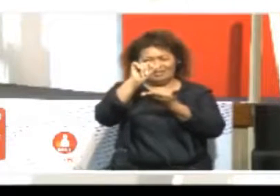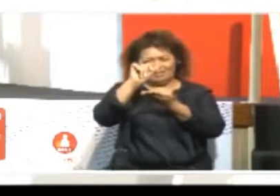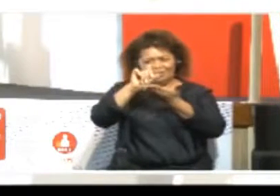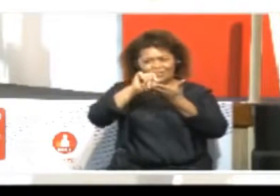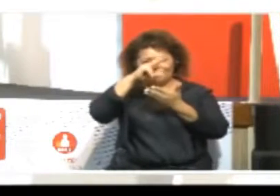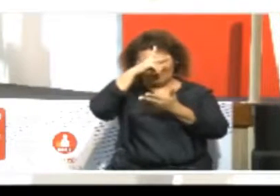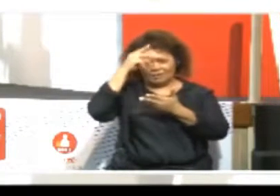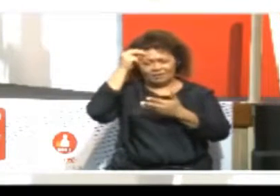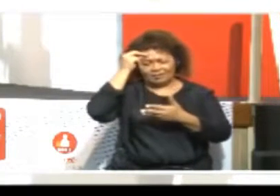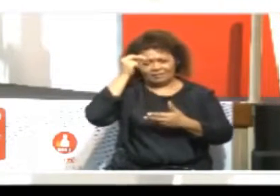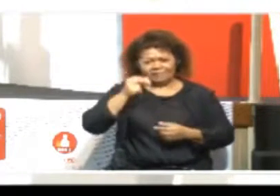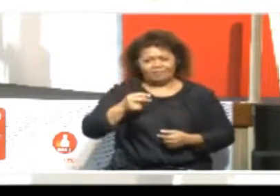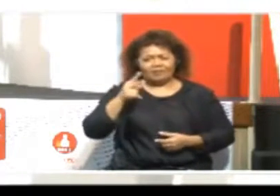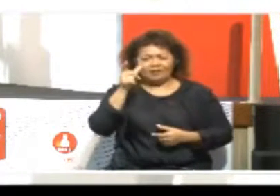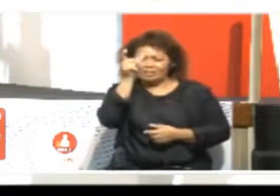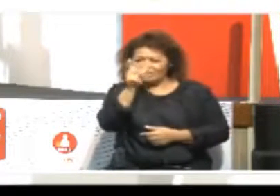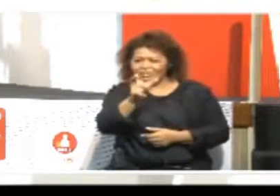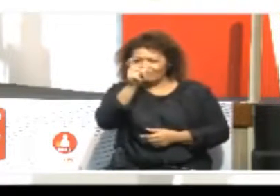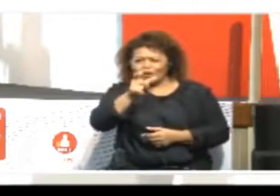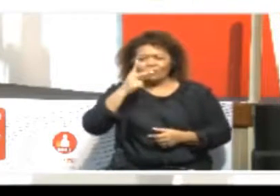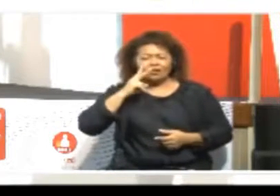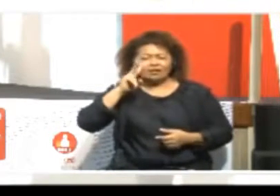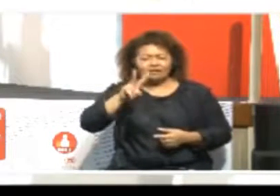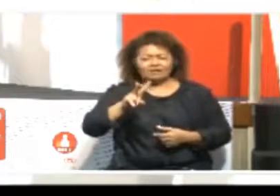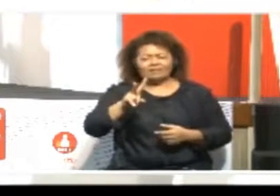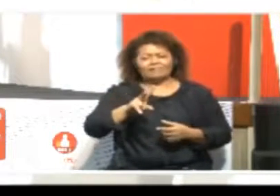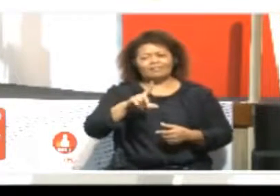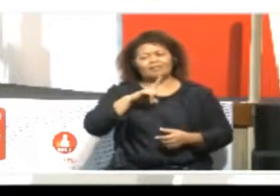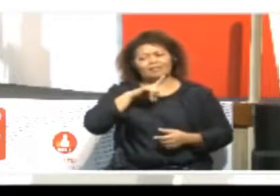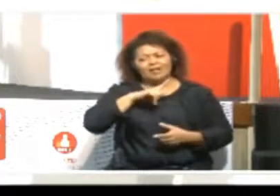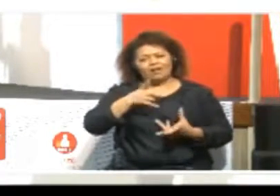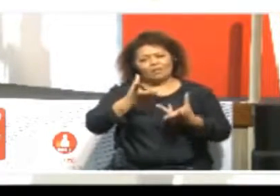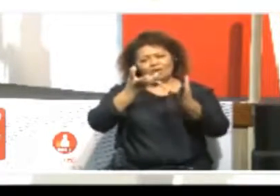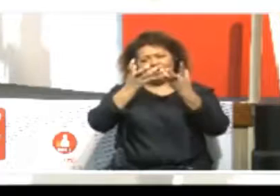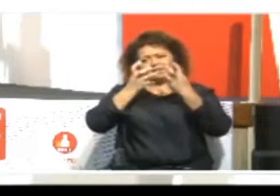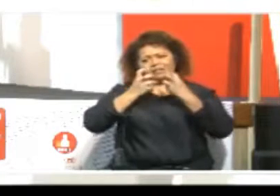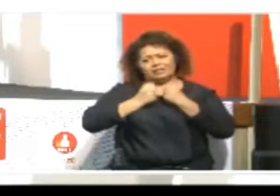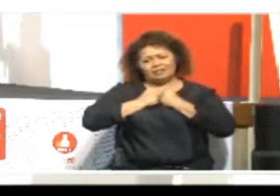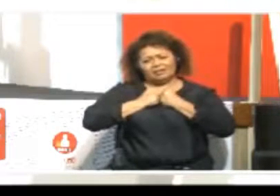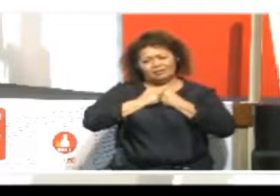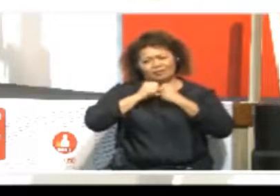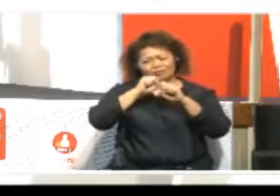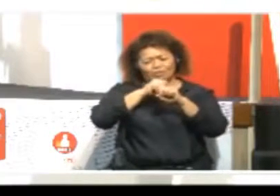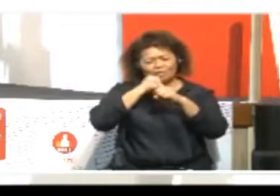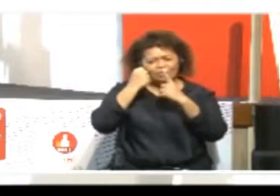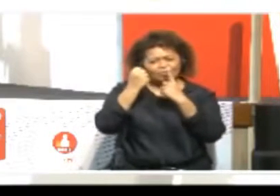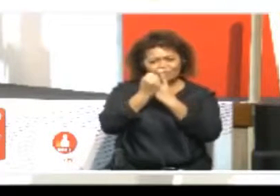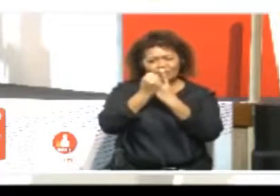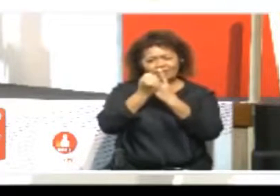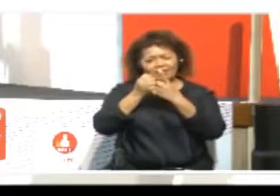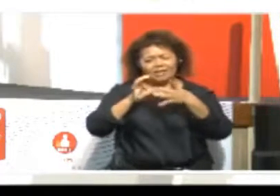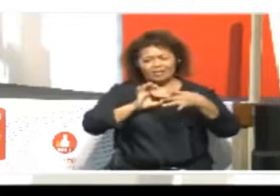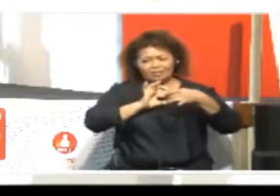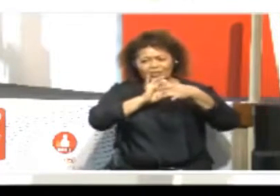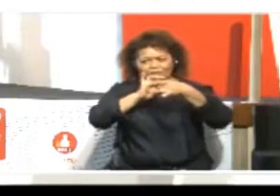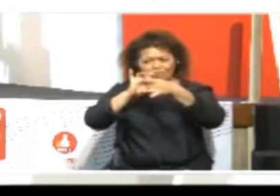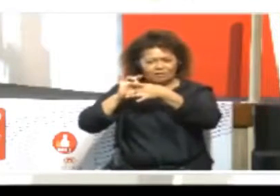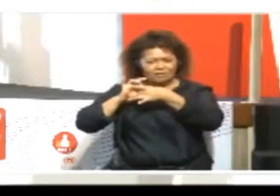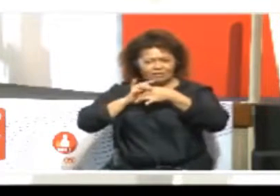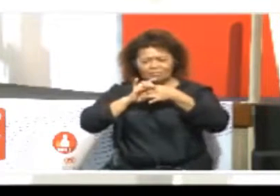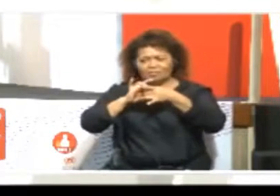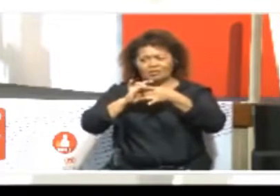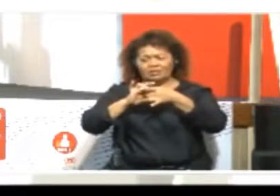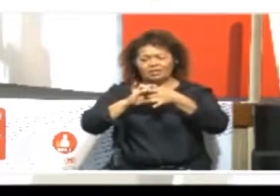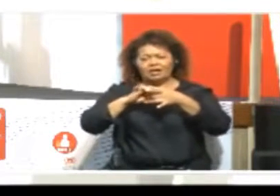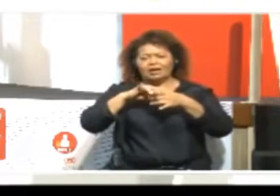hay aceptabilidad en el asociativismo. Porque si ustedes no quisieran el asociativismo, ningún alcalde